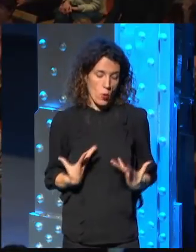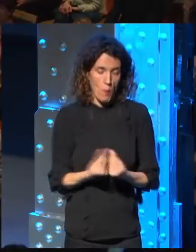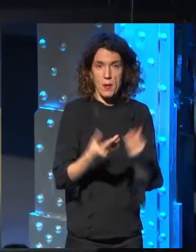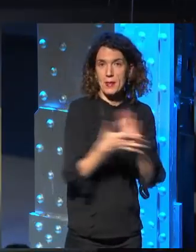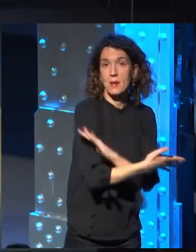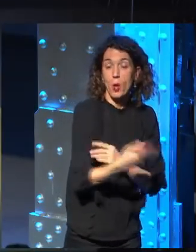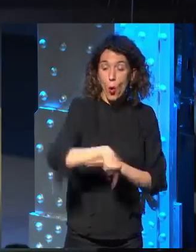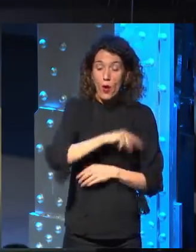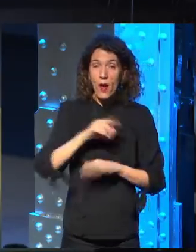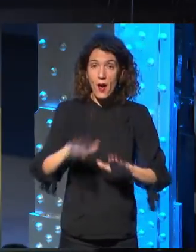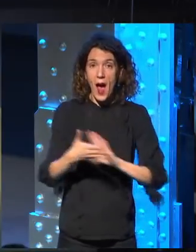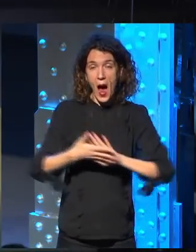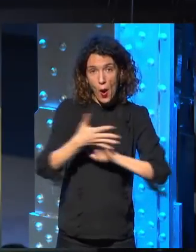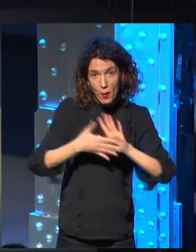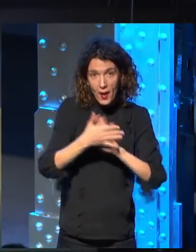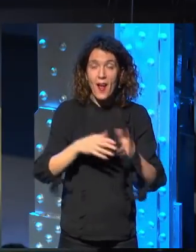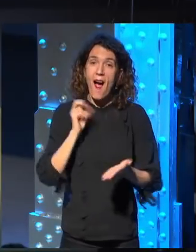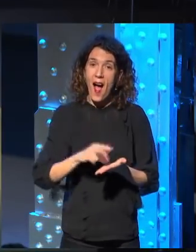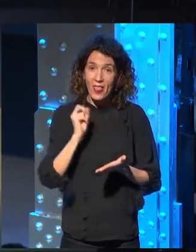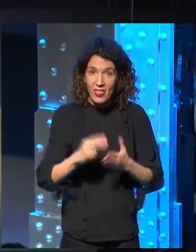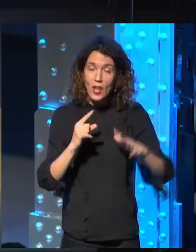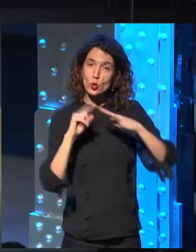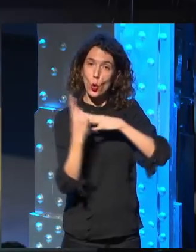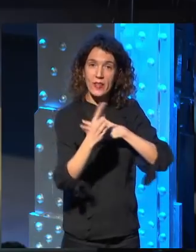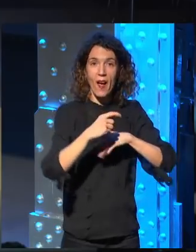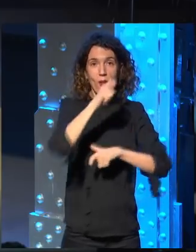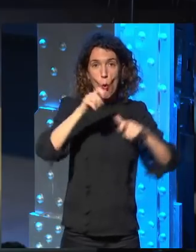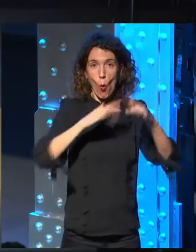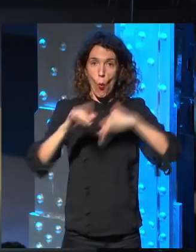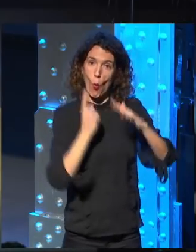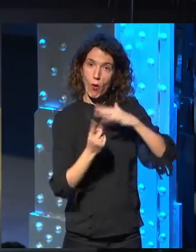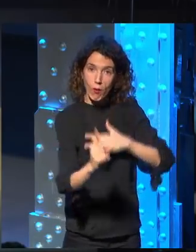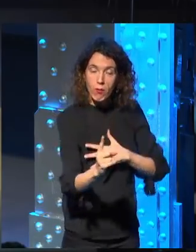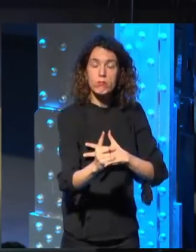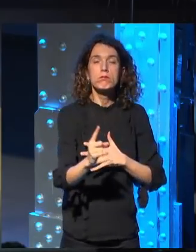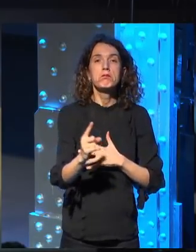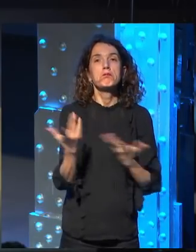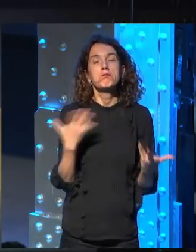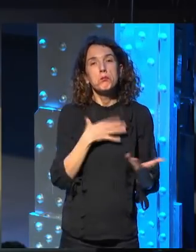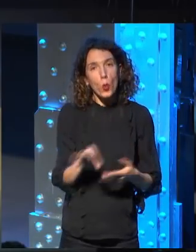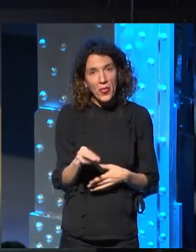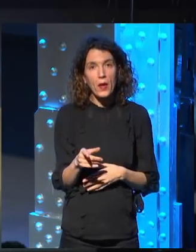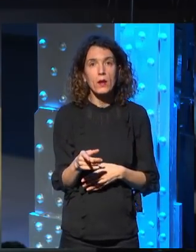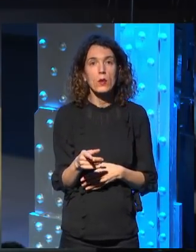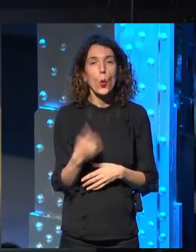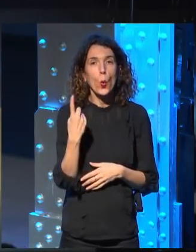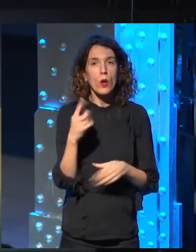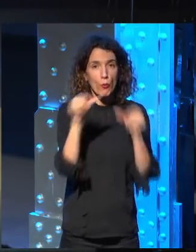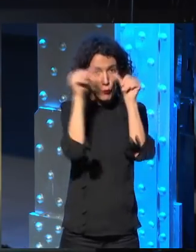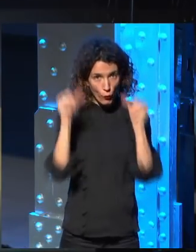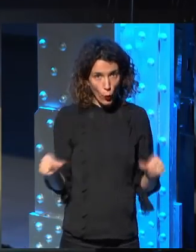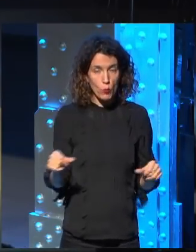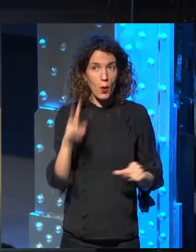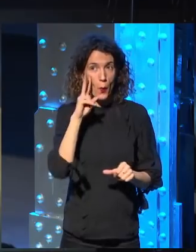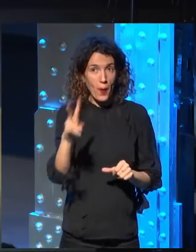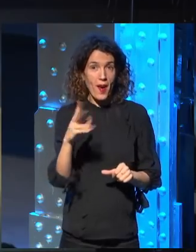venido aquí a hablar del libro de Antonio, Un andar solitario entre la gente. Y bueno, es probable que una de las formas de no